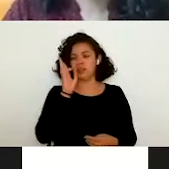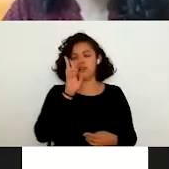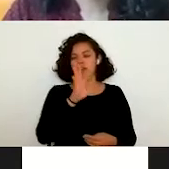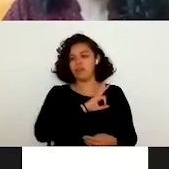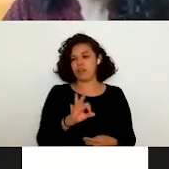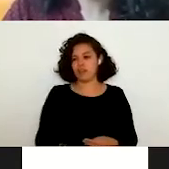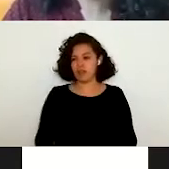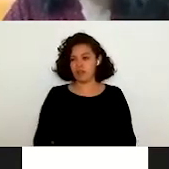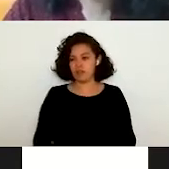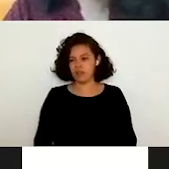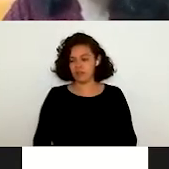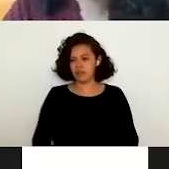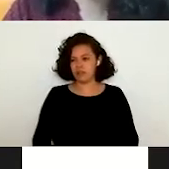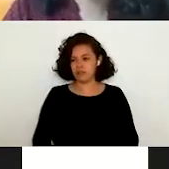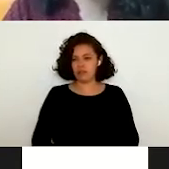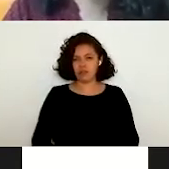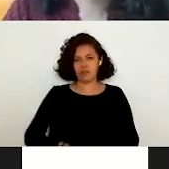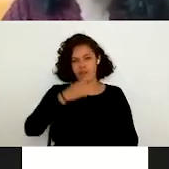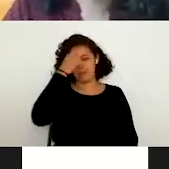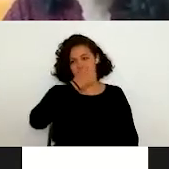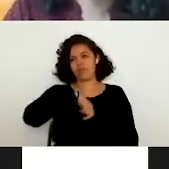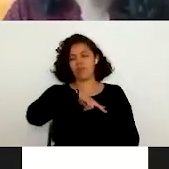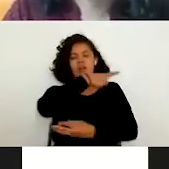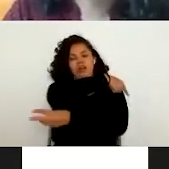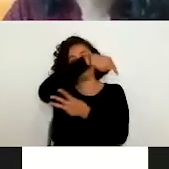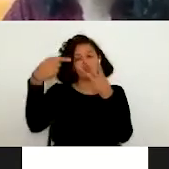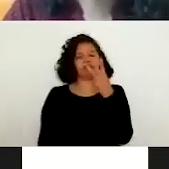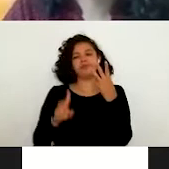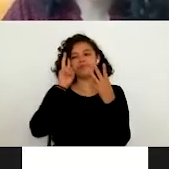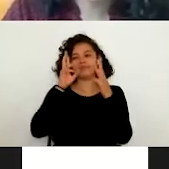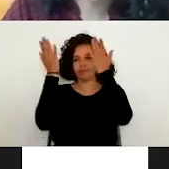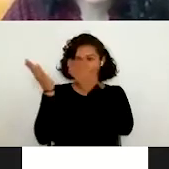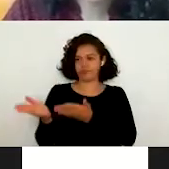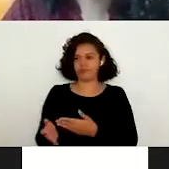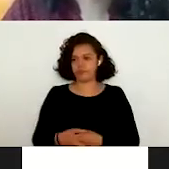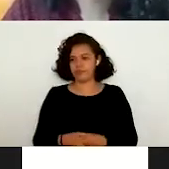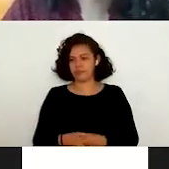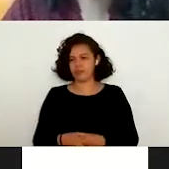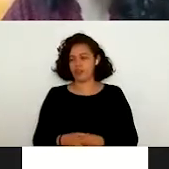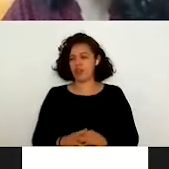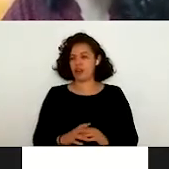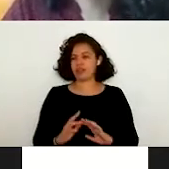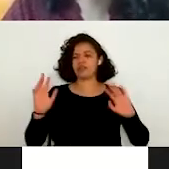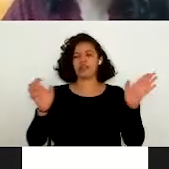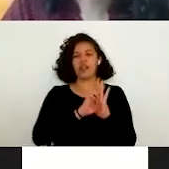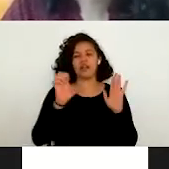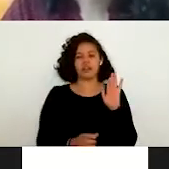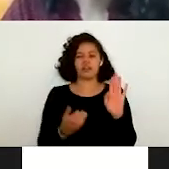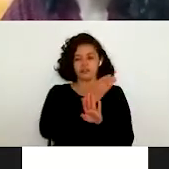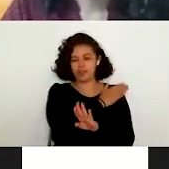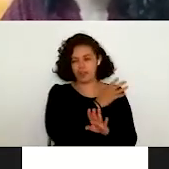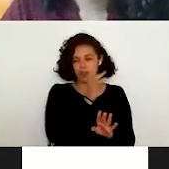visualizarlos, cómo podríamos ver ya los 3 elementos, ¿no? Aquí ya es otro ejemplo distinto al que veníamos